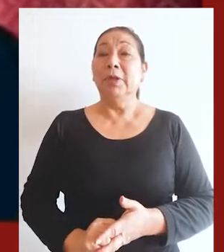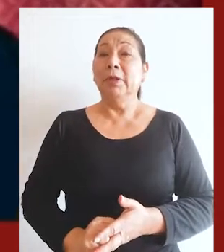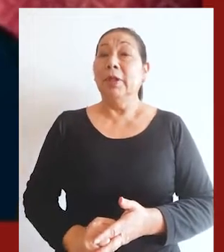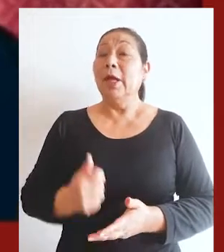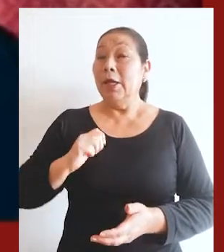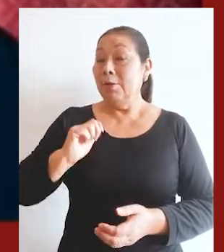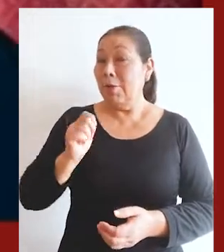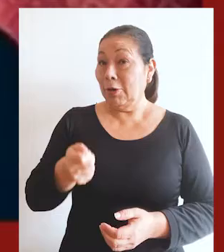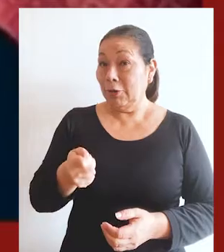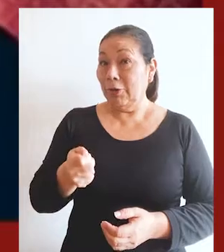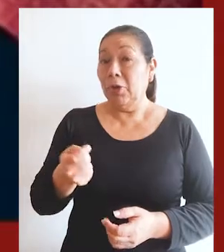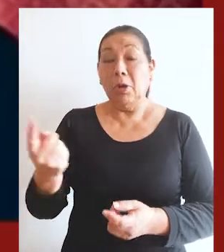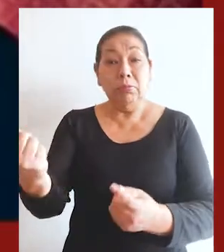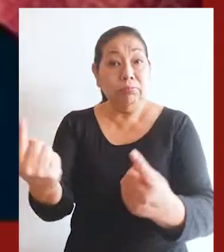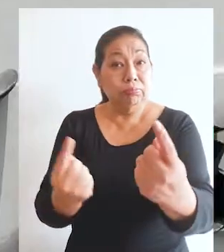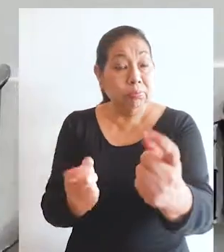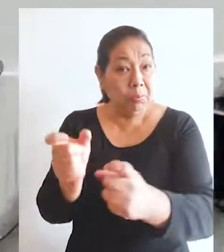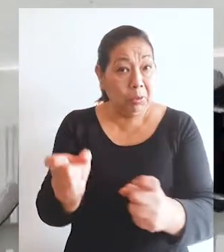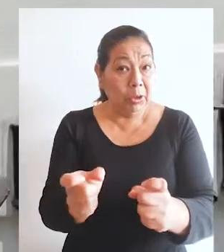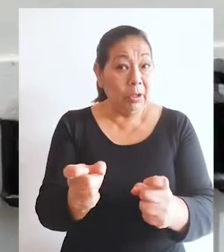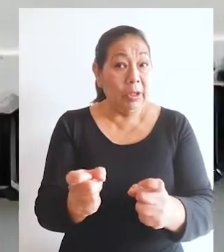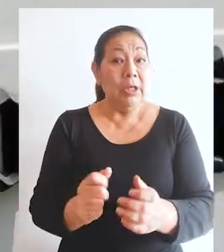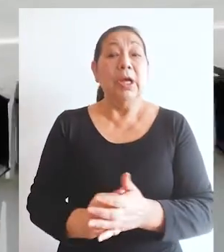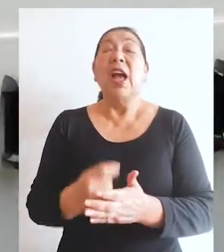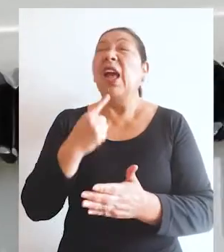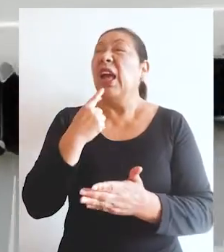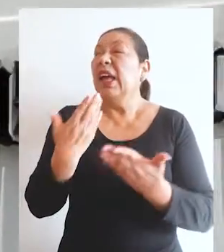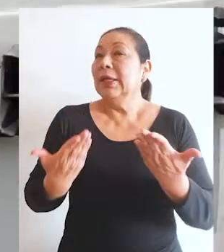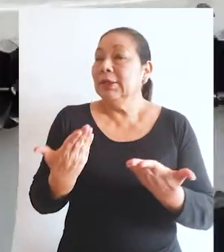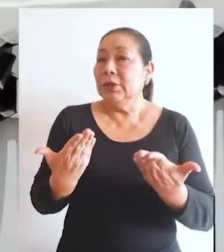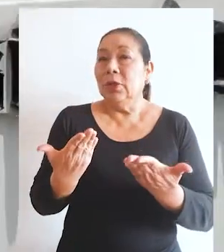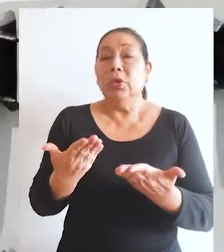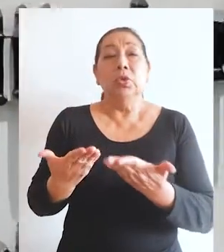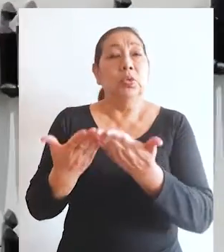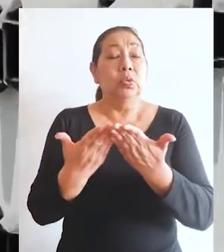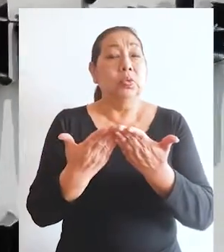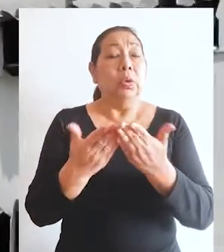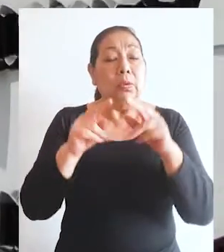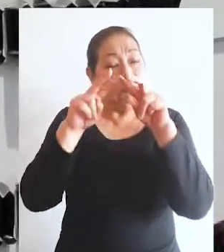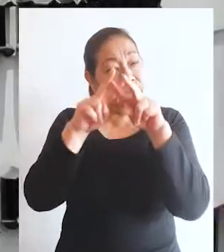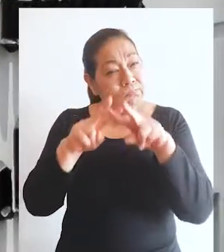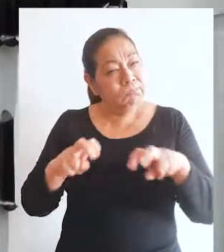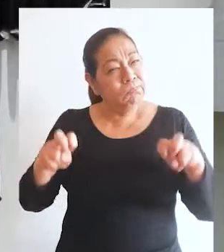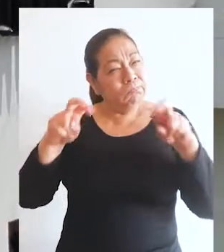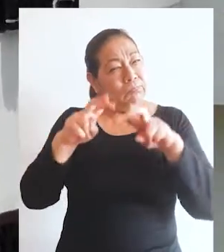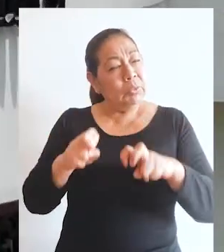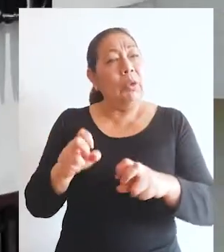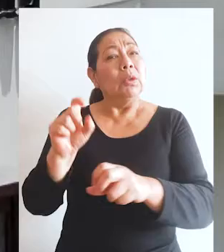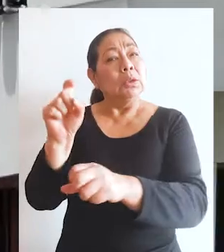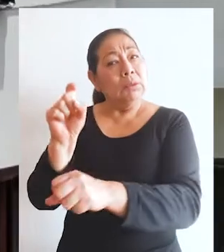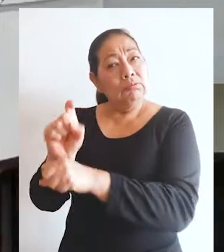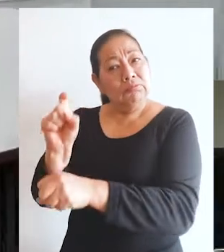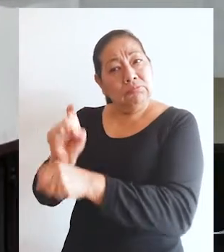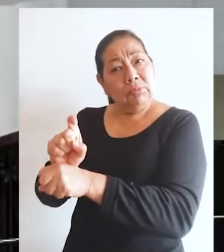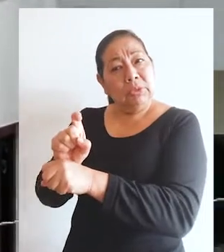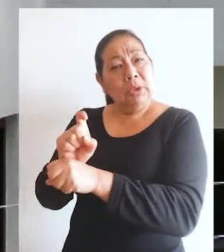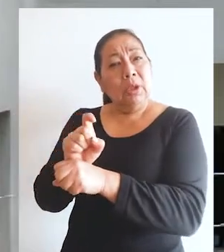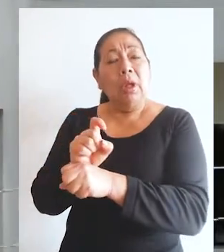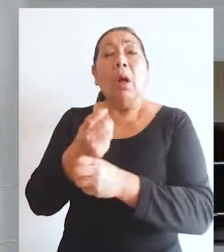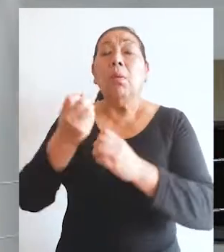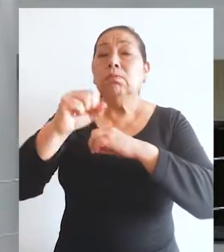Domínguez recordó a los asistentes que el SEC es un órgano académico de investigación, capacitación